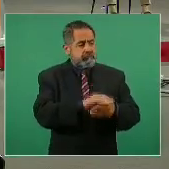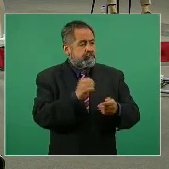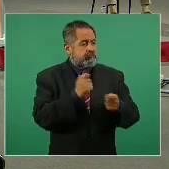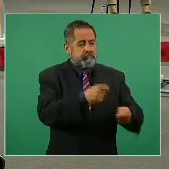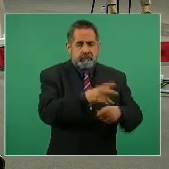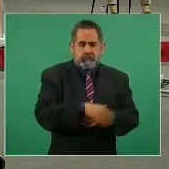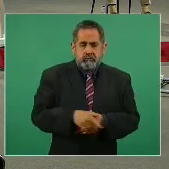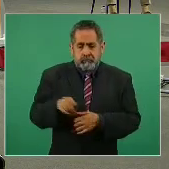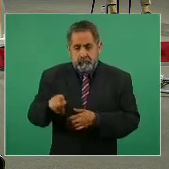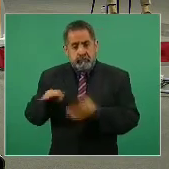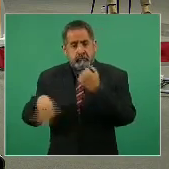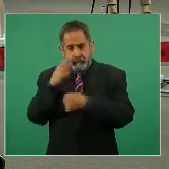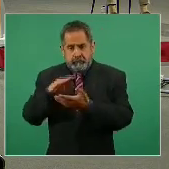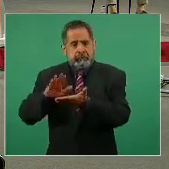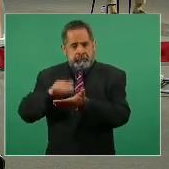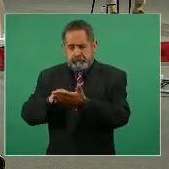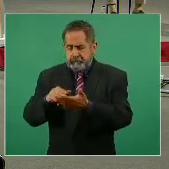demostraron de manera tardía,